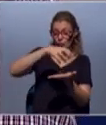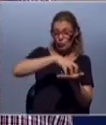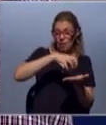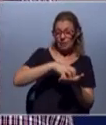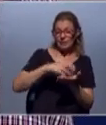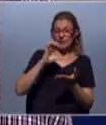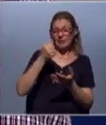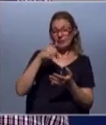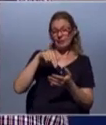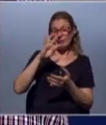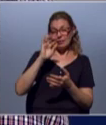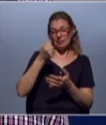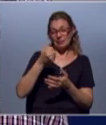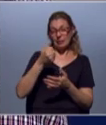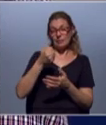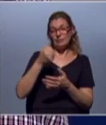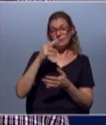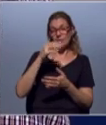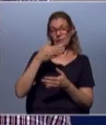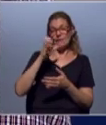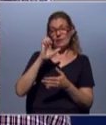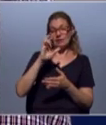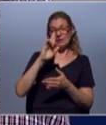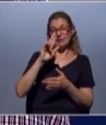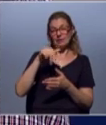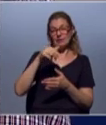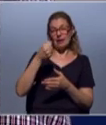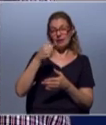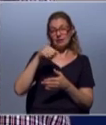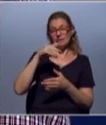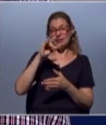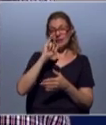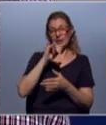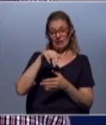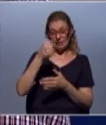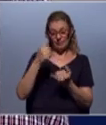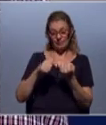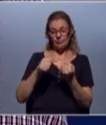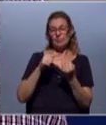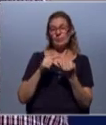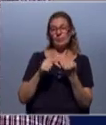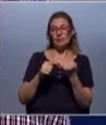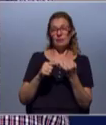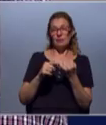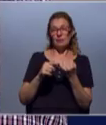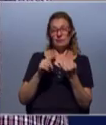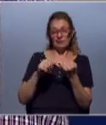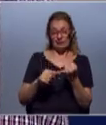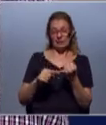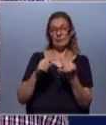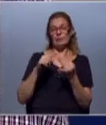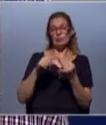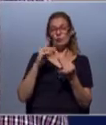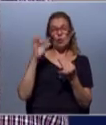involucra santa bernardina en realidad capaz que son más es santa bernardina por orden de llegada santa